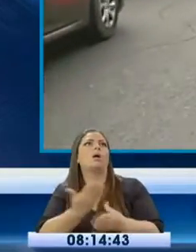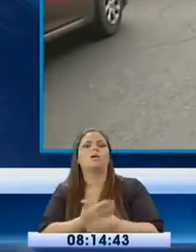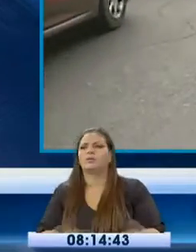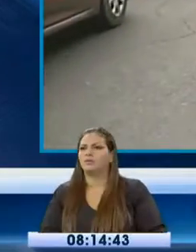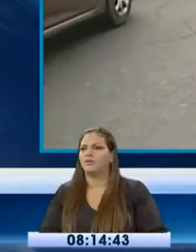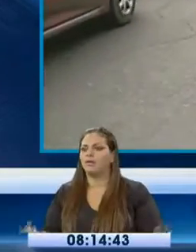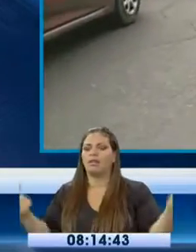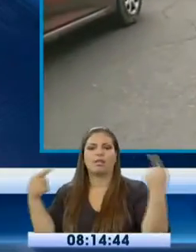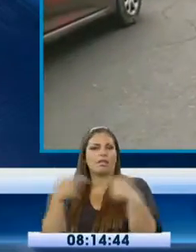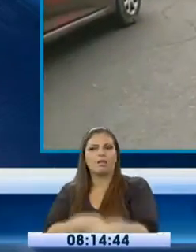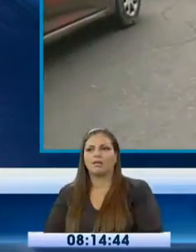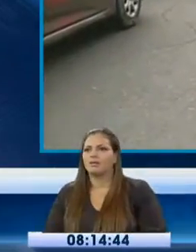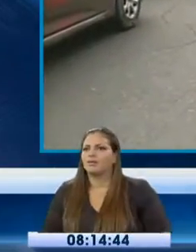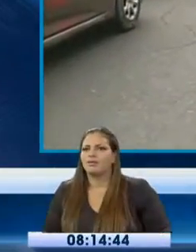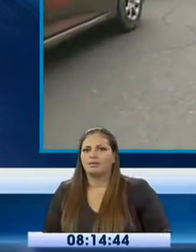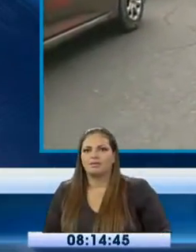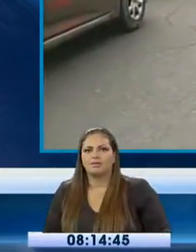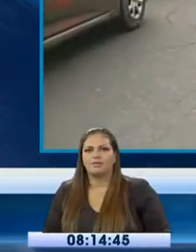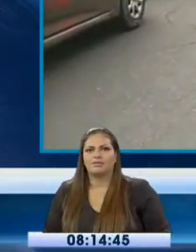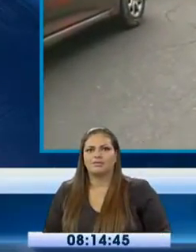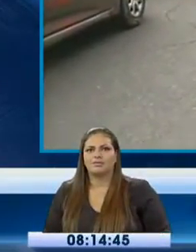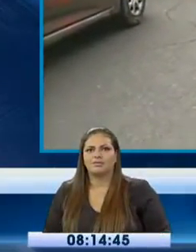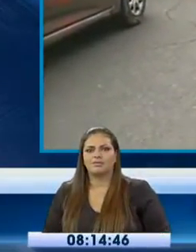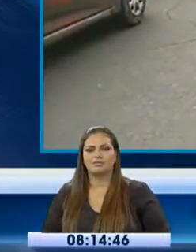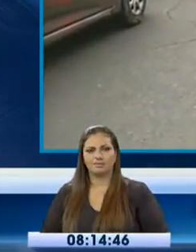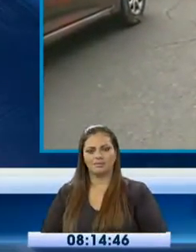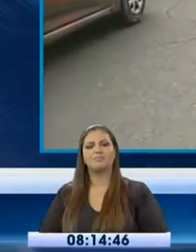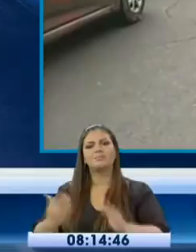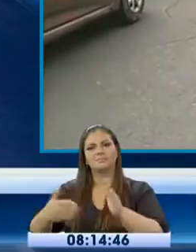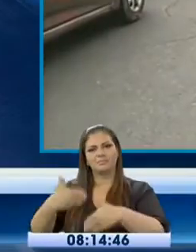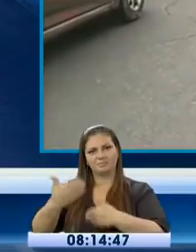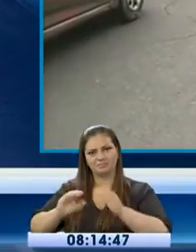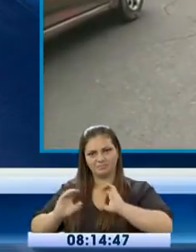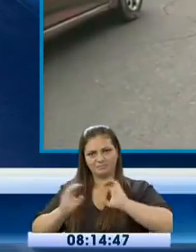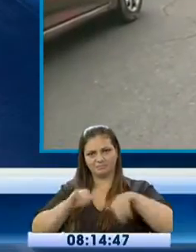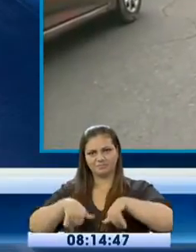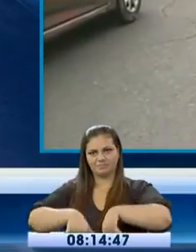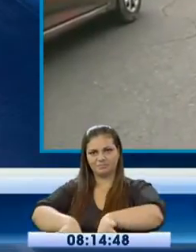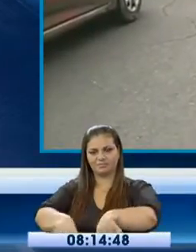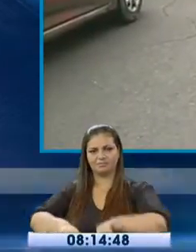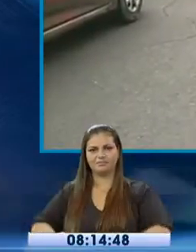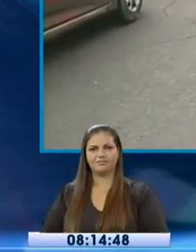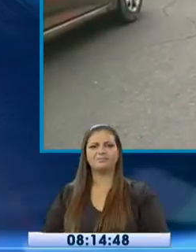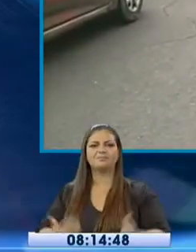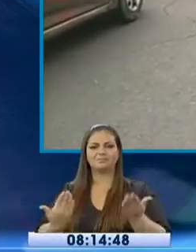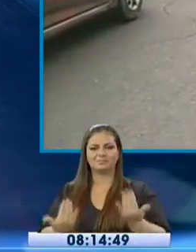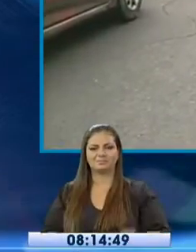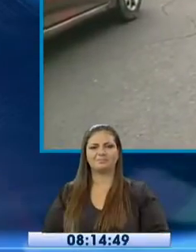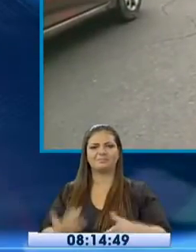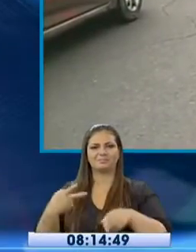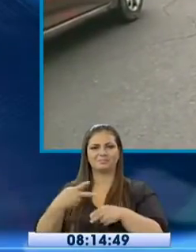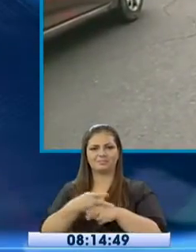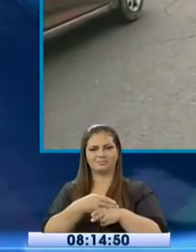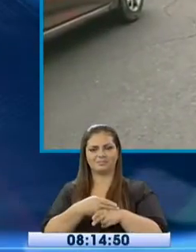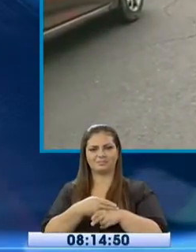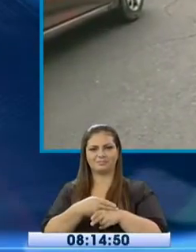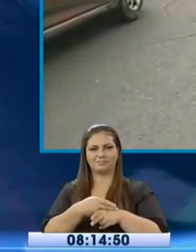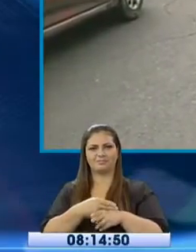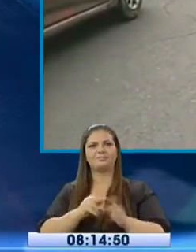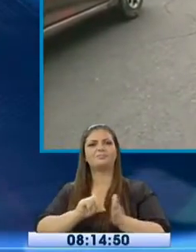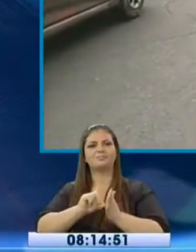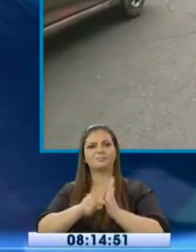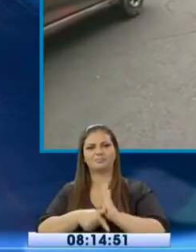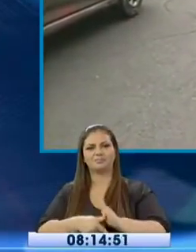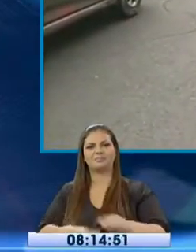haber doña Tremebunda, por ahí va a andar siempre. Enrique, más adelante volveremos a conversar contigo. Ahora tenemos que irnos a un corte comercial. Vámonos a un corte y